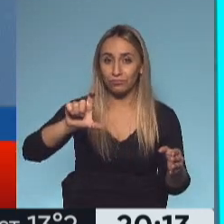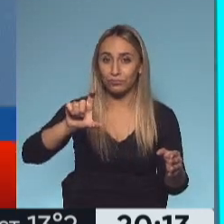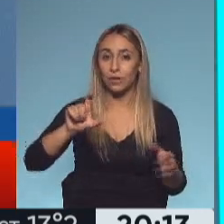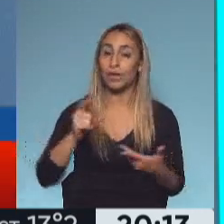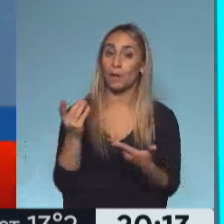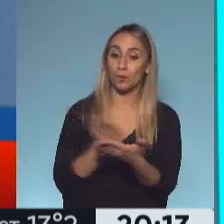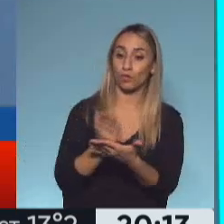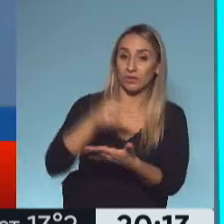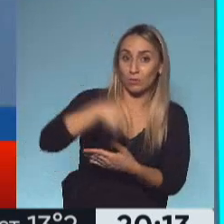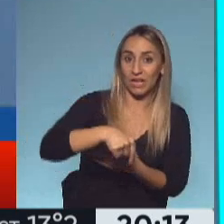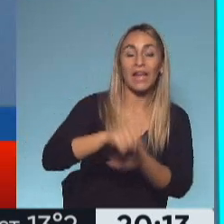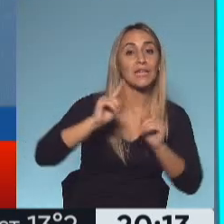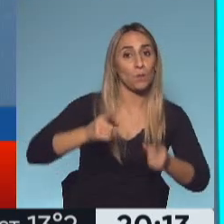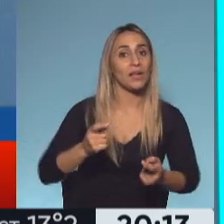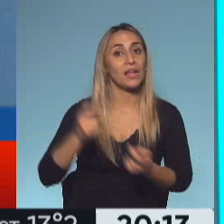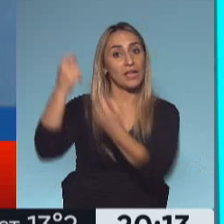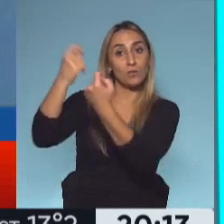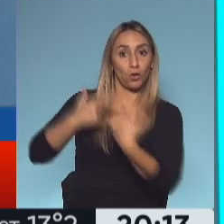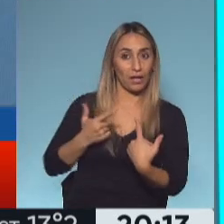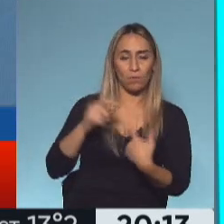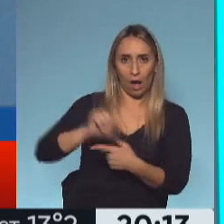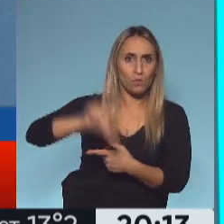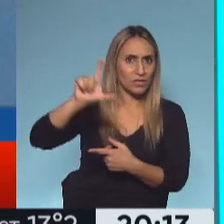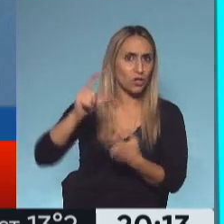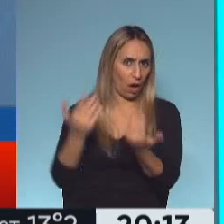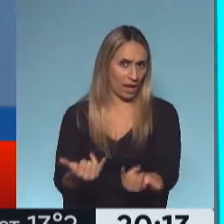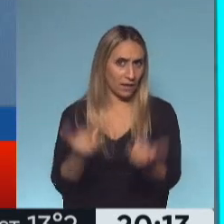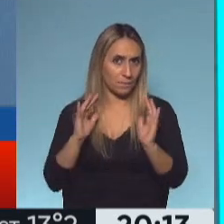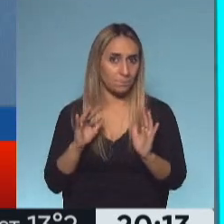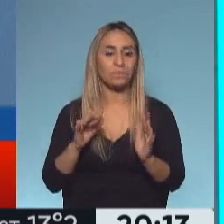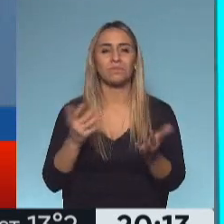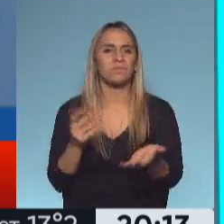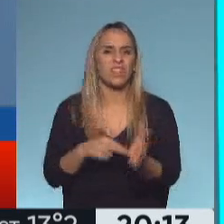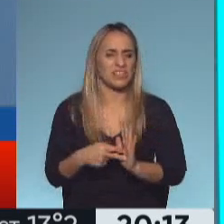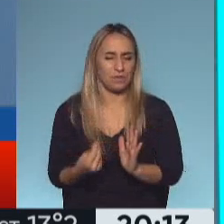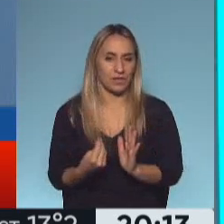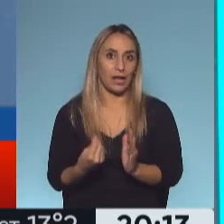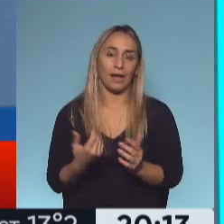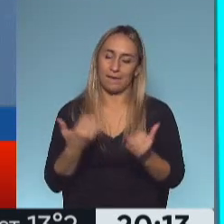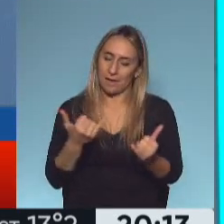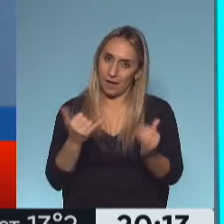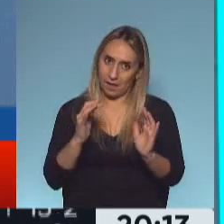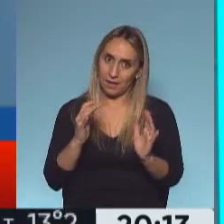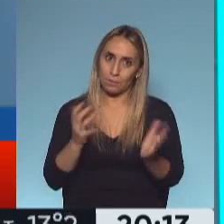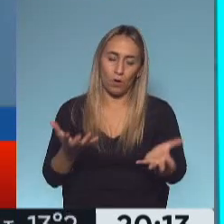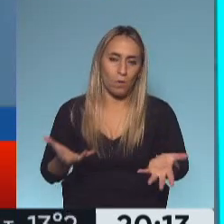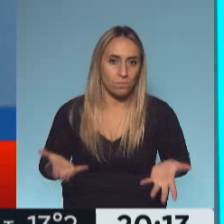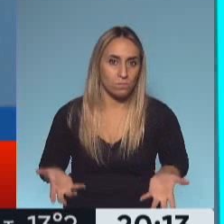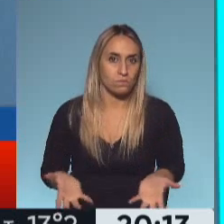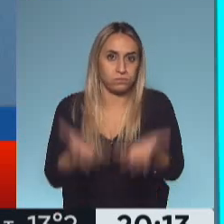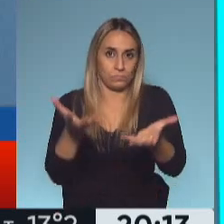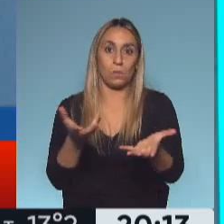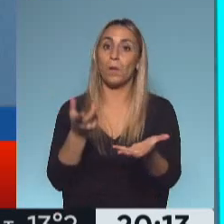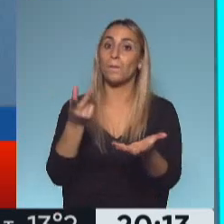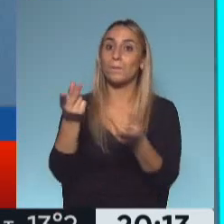que importamos. Y las que importamos. ¿Qué significa esto? Básicamente, bueno, que tenemos un fuerte shock que ha empujado hacia arriba los costos.